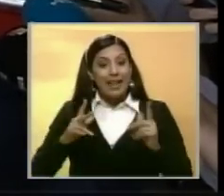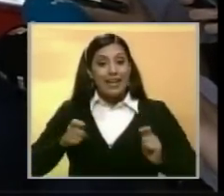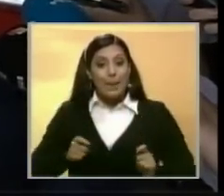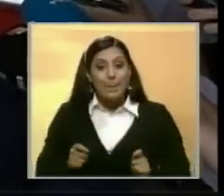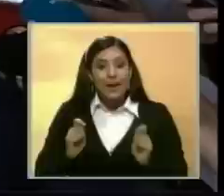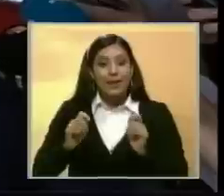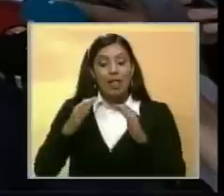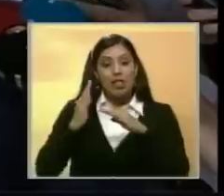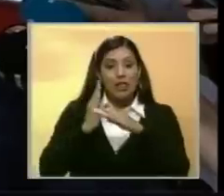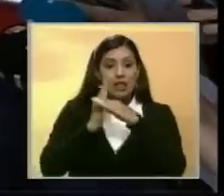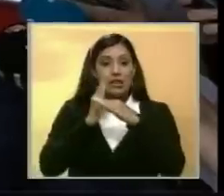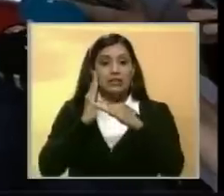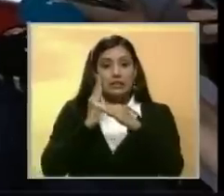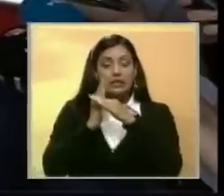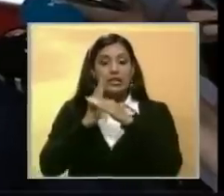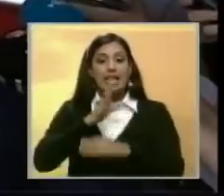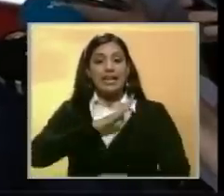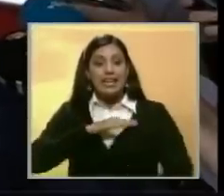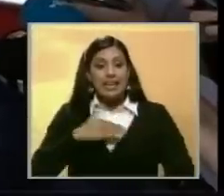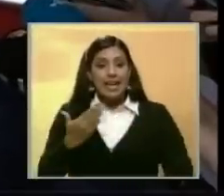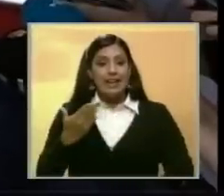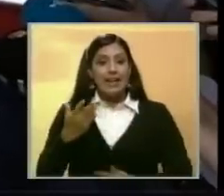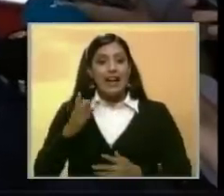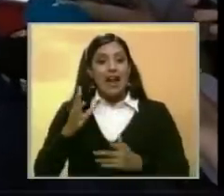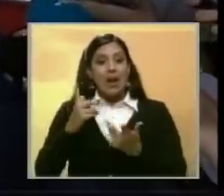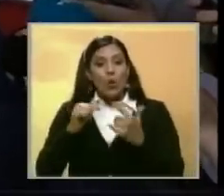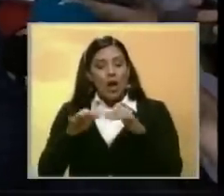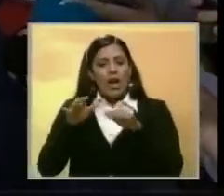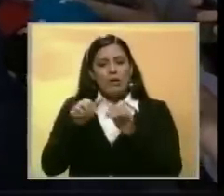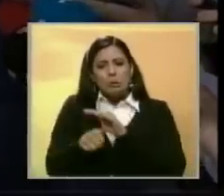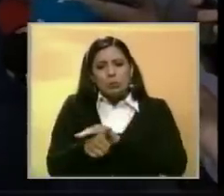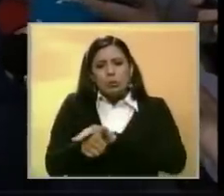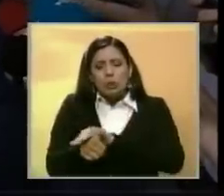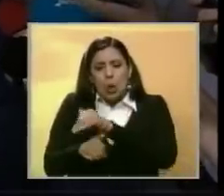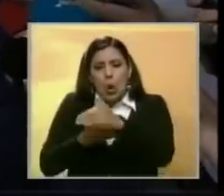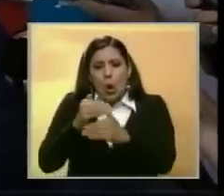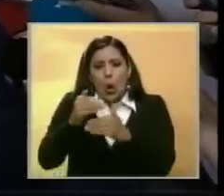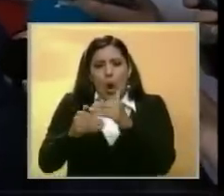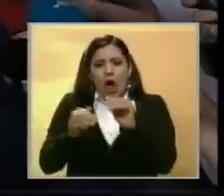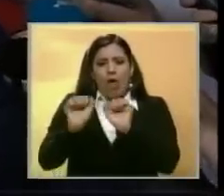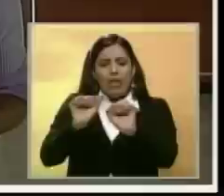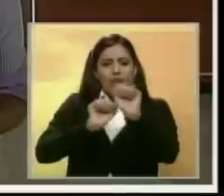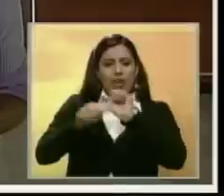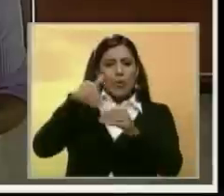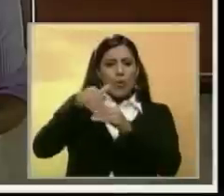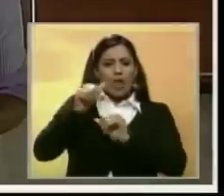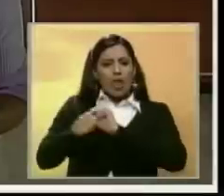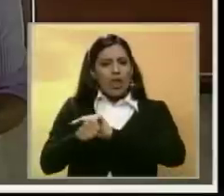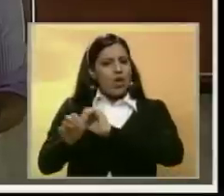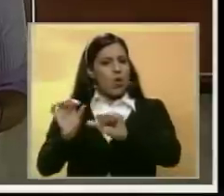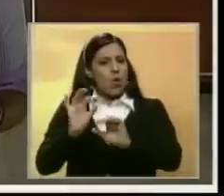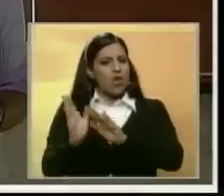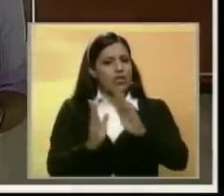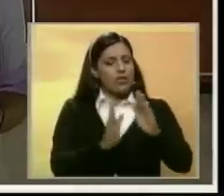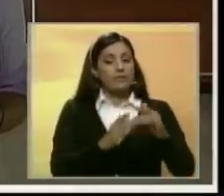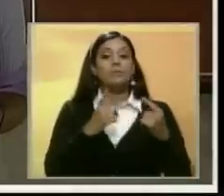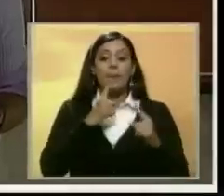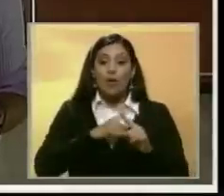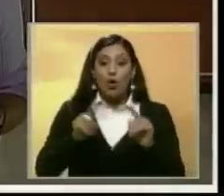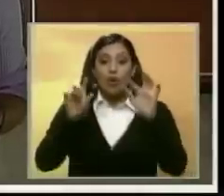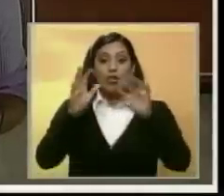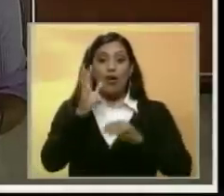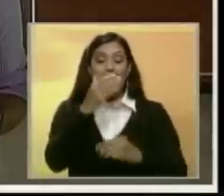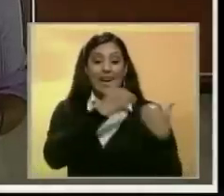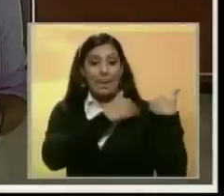intentar detener, darle lentitud al proceso de referendo revocatorio. Representantes